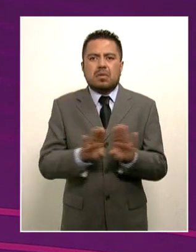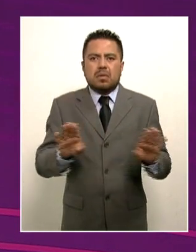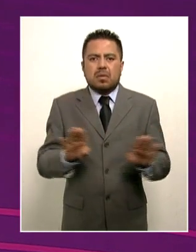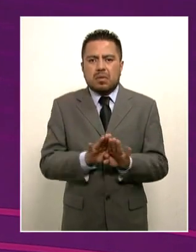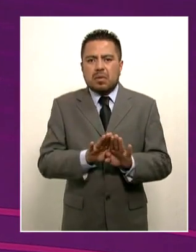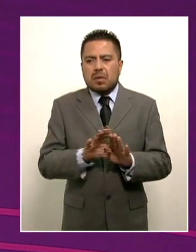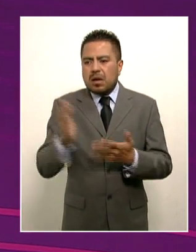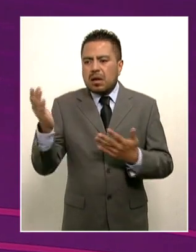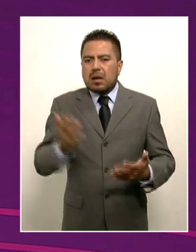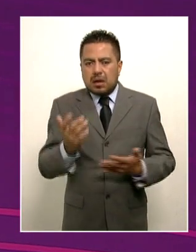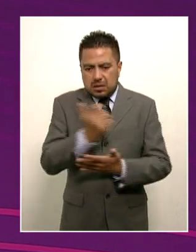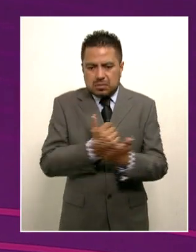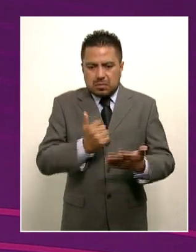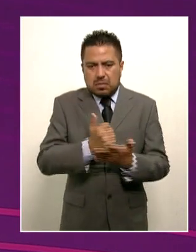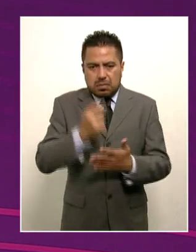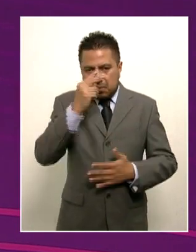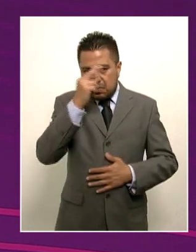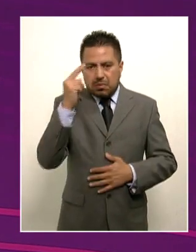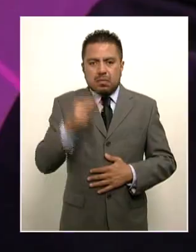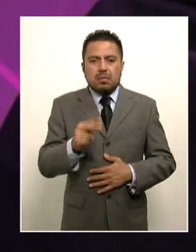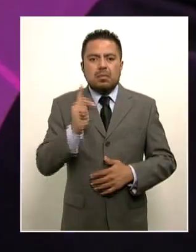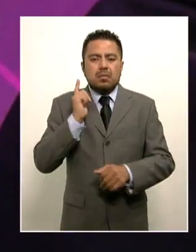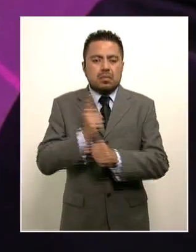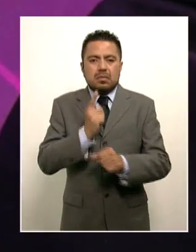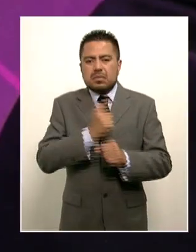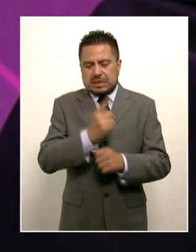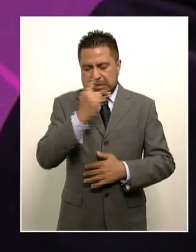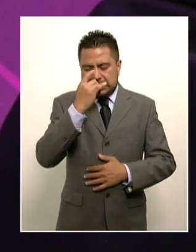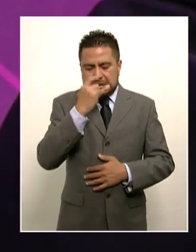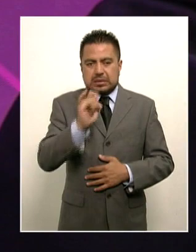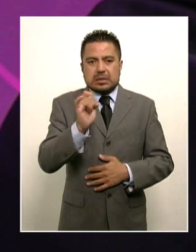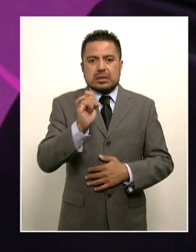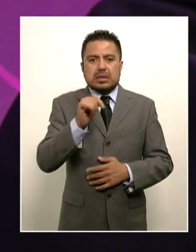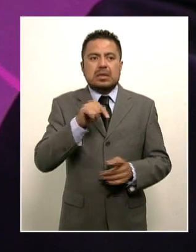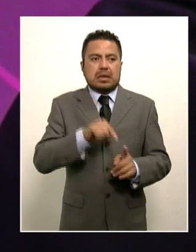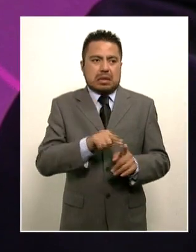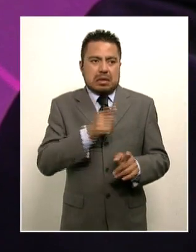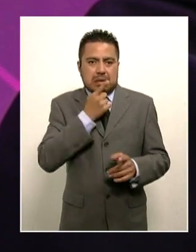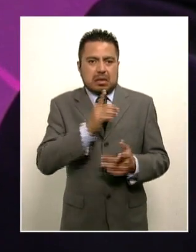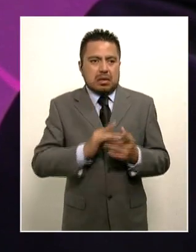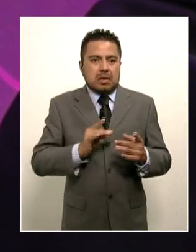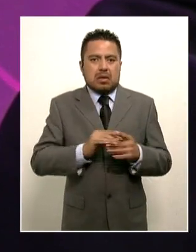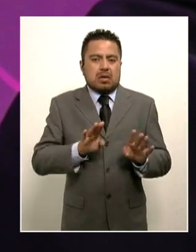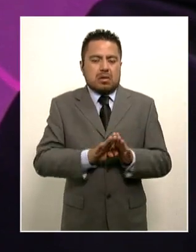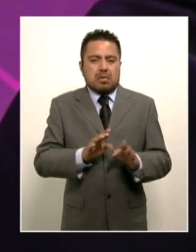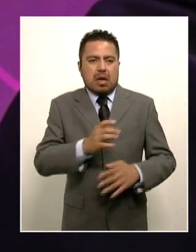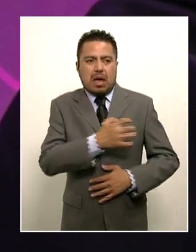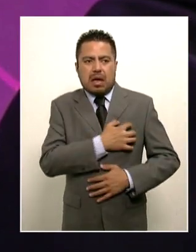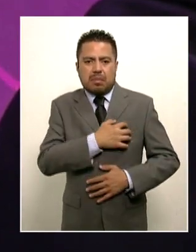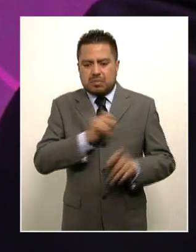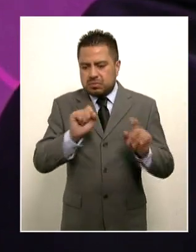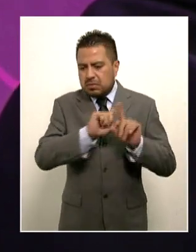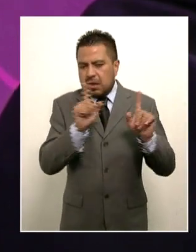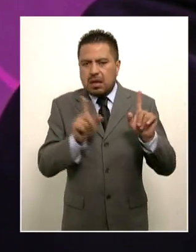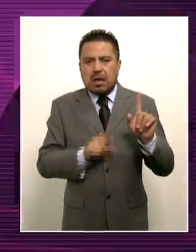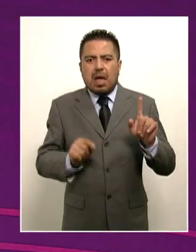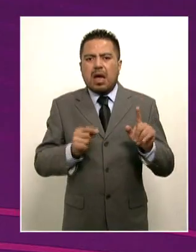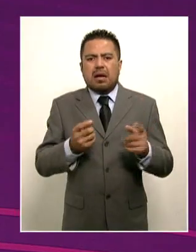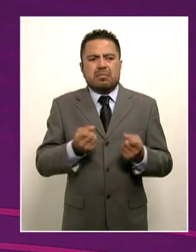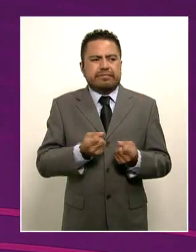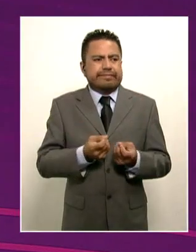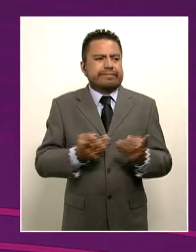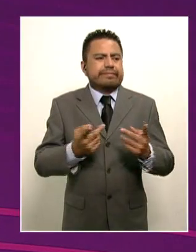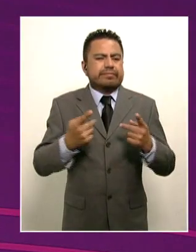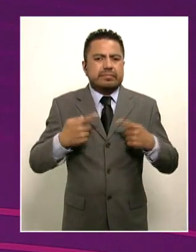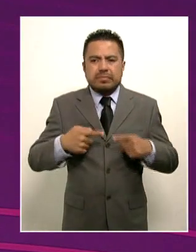ya al llegar aquí a la Ciudad de México. Al ver, y es extraño porque es la metrópoli, ¿no? Donde vemos tanta